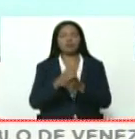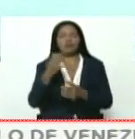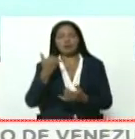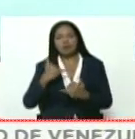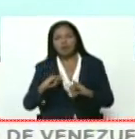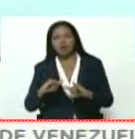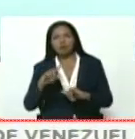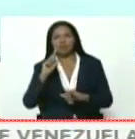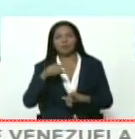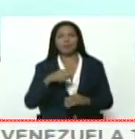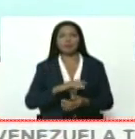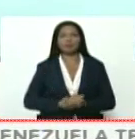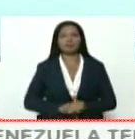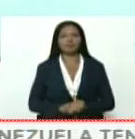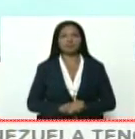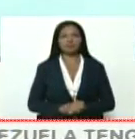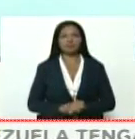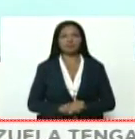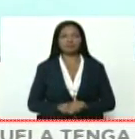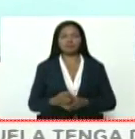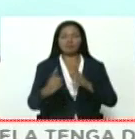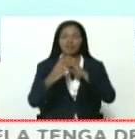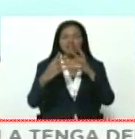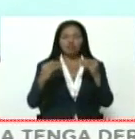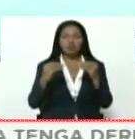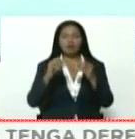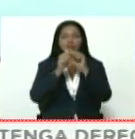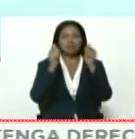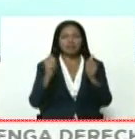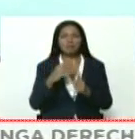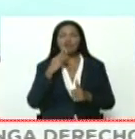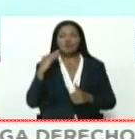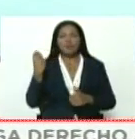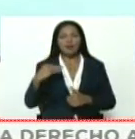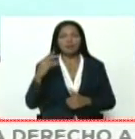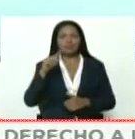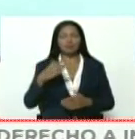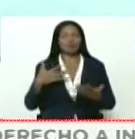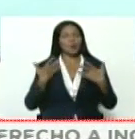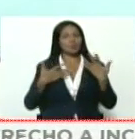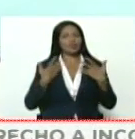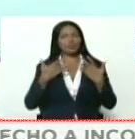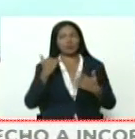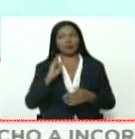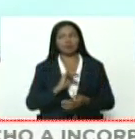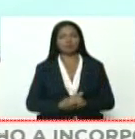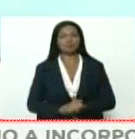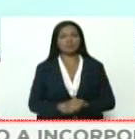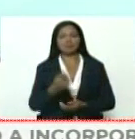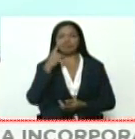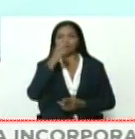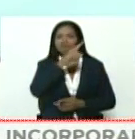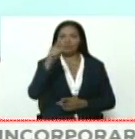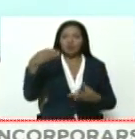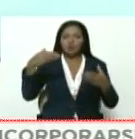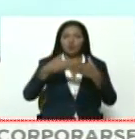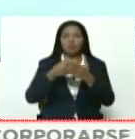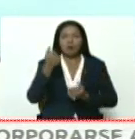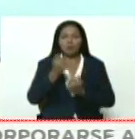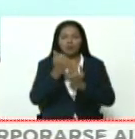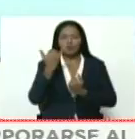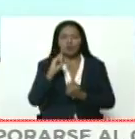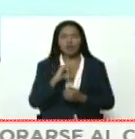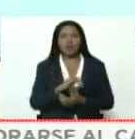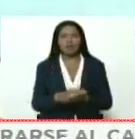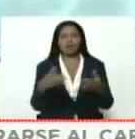Ernesto Maduro Guerra, al frente del Sistema Juvenil. Me alegro. Y ver todos los equipos de apoyo de todas